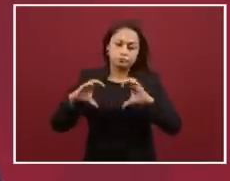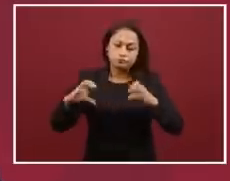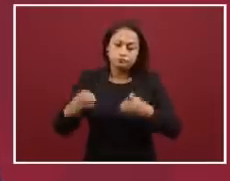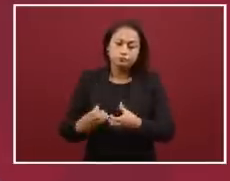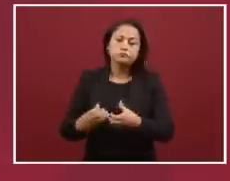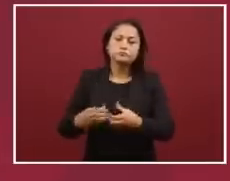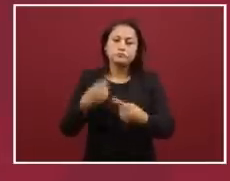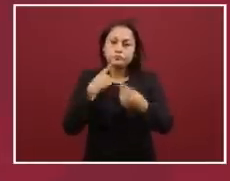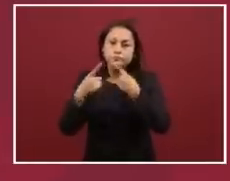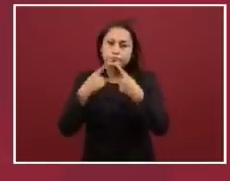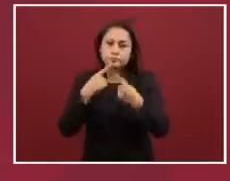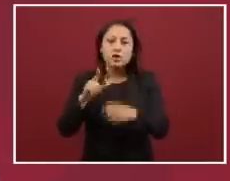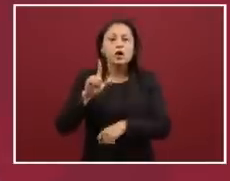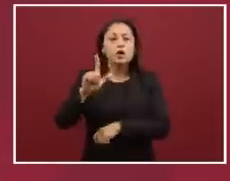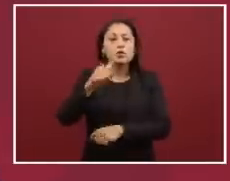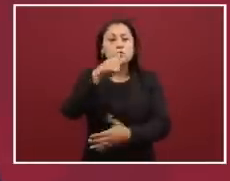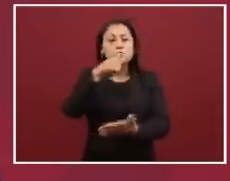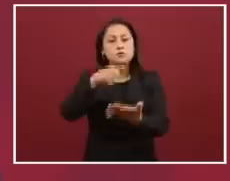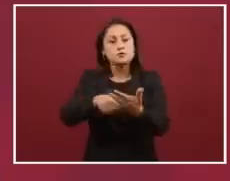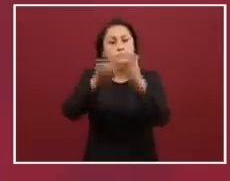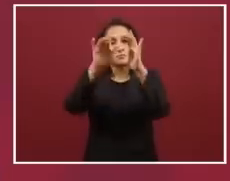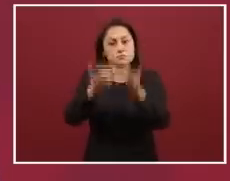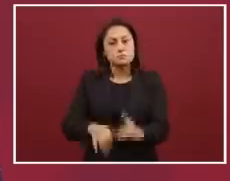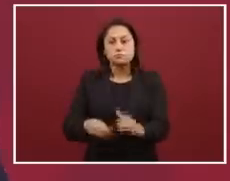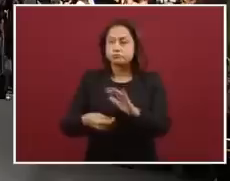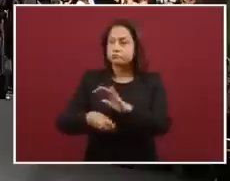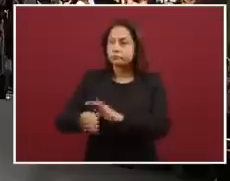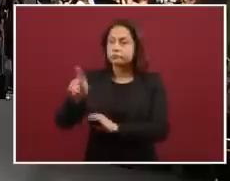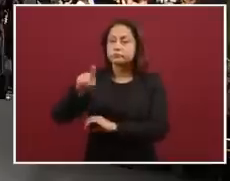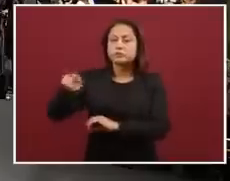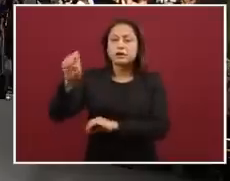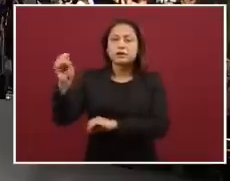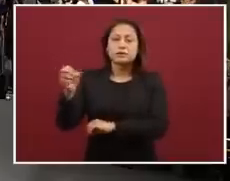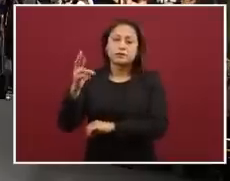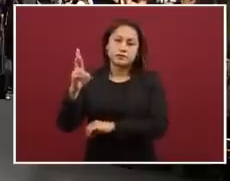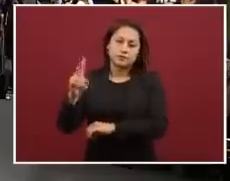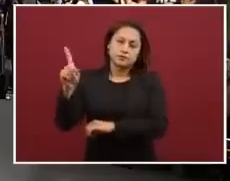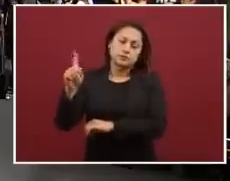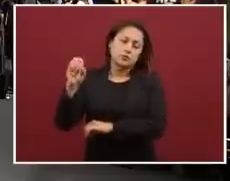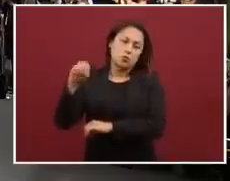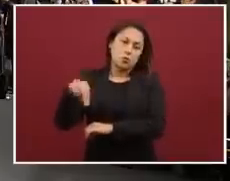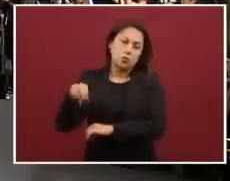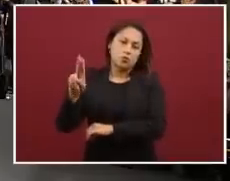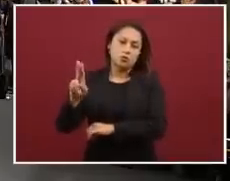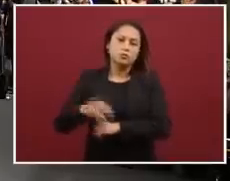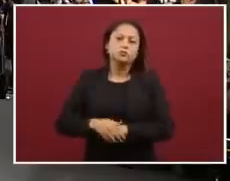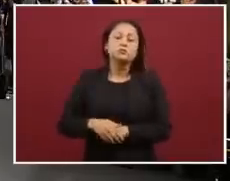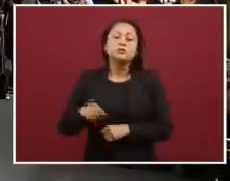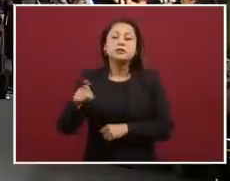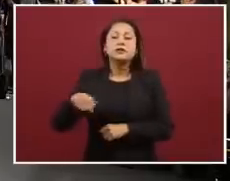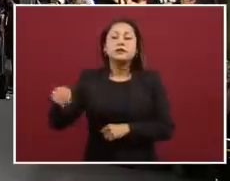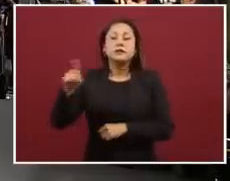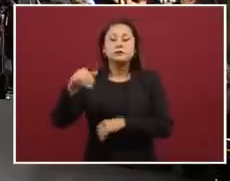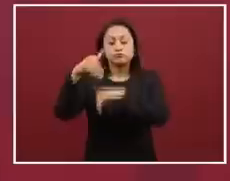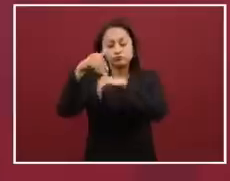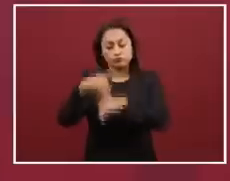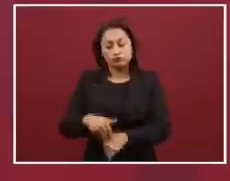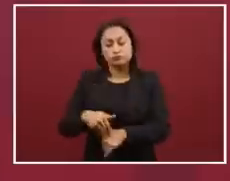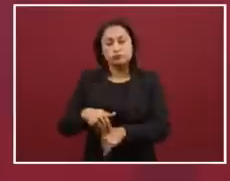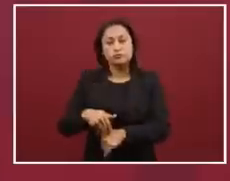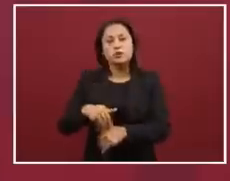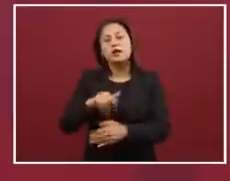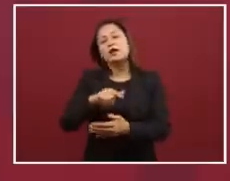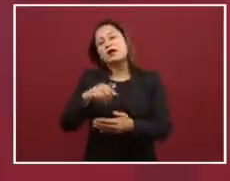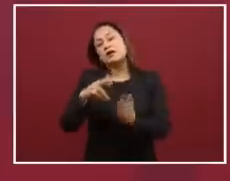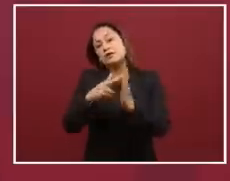una carta que le vamos a enviar al secretario general de las Naciones Unidas, en cumplimiento al Pacto de Marrakech. ¿Qué estamos pidiendo? Que